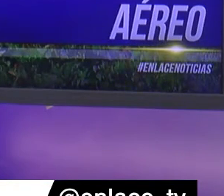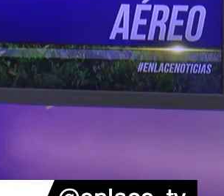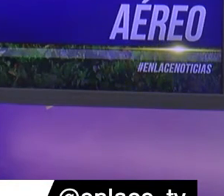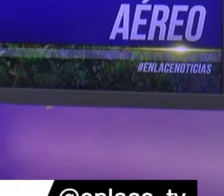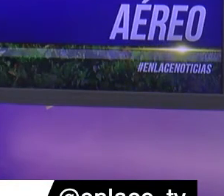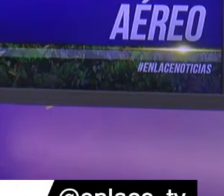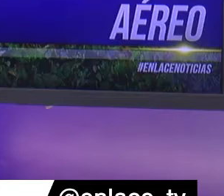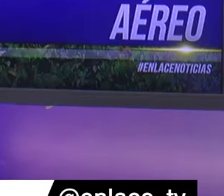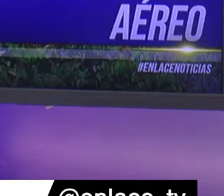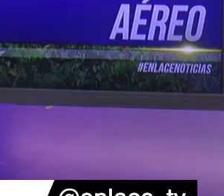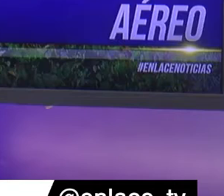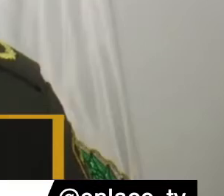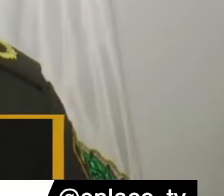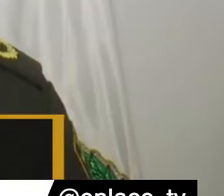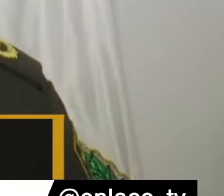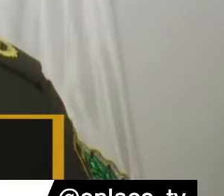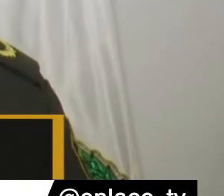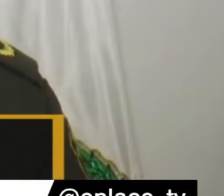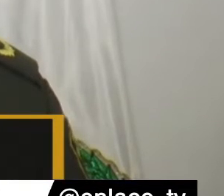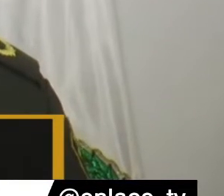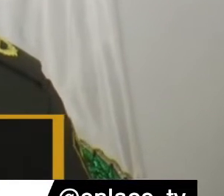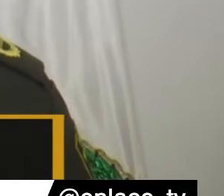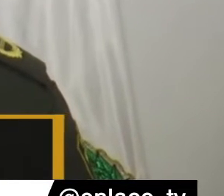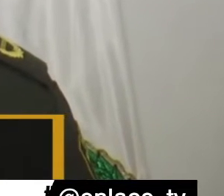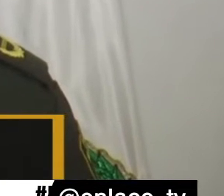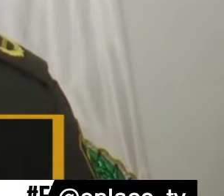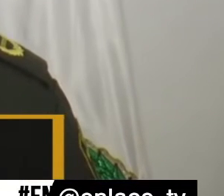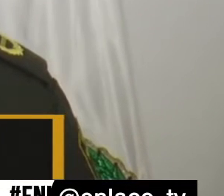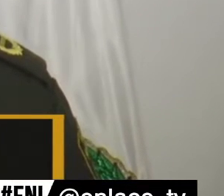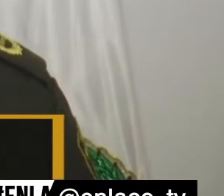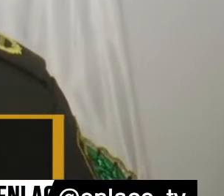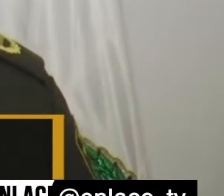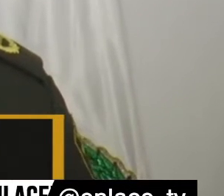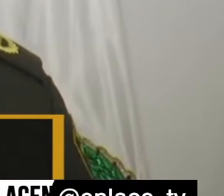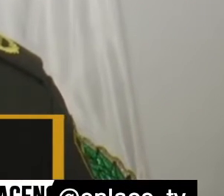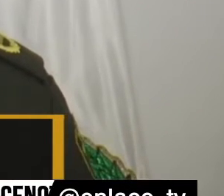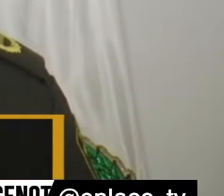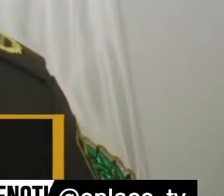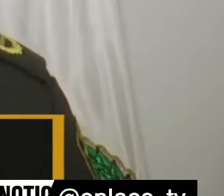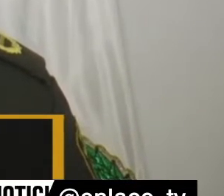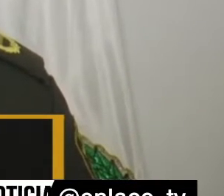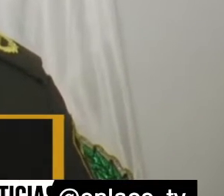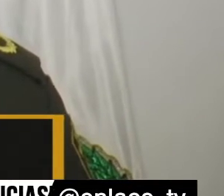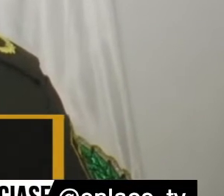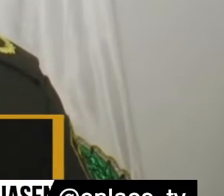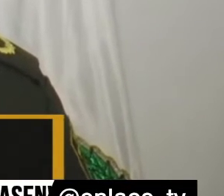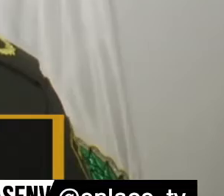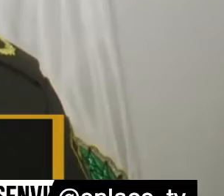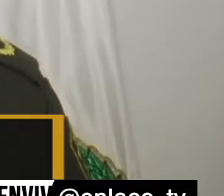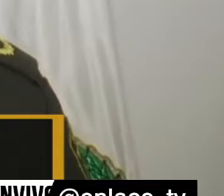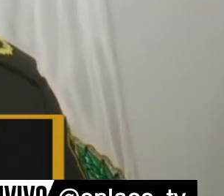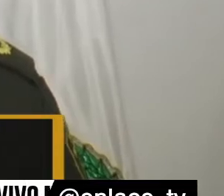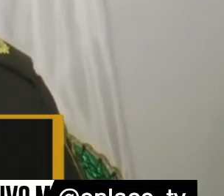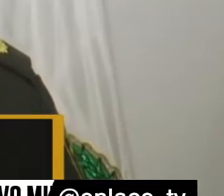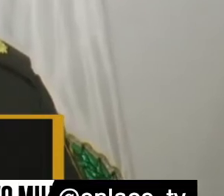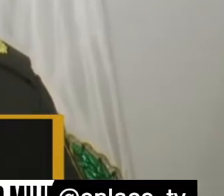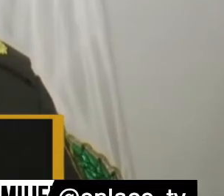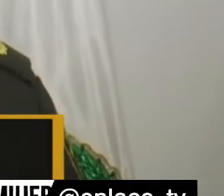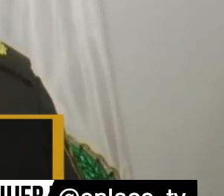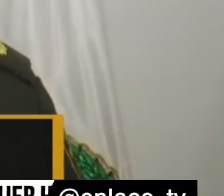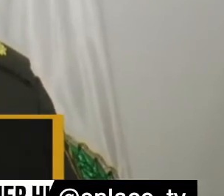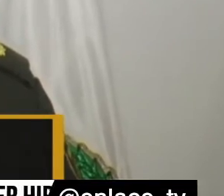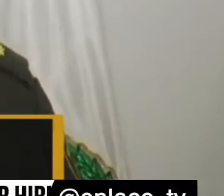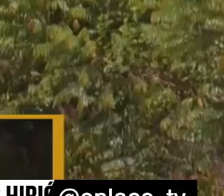Medio. Precisamente por parte de las unidades que se encuentran en el aeropuerto Yariguíes, soy